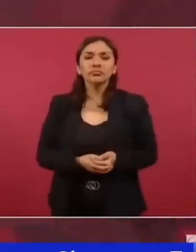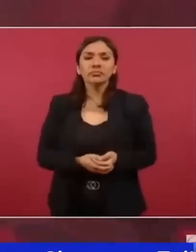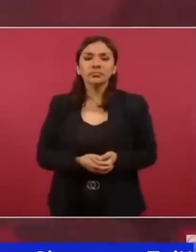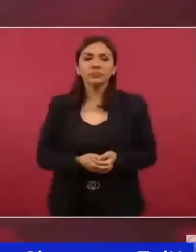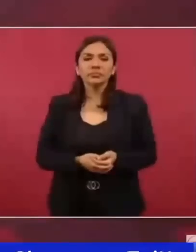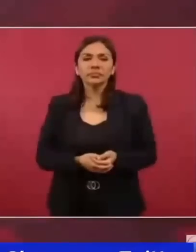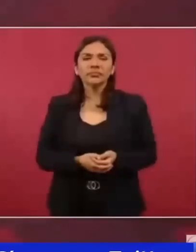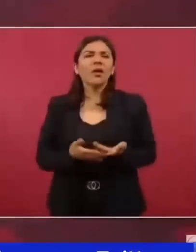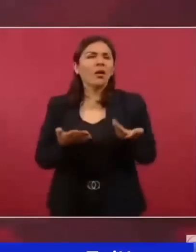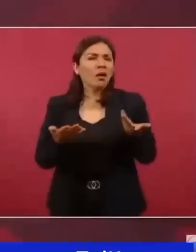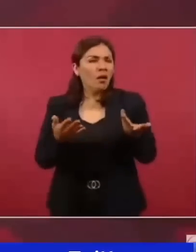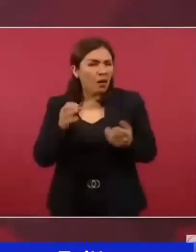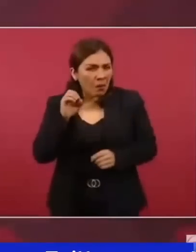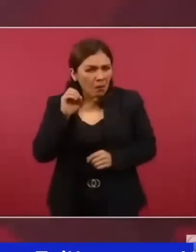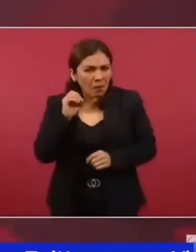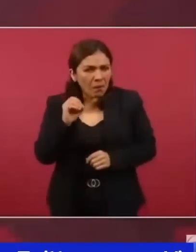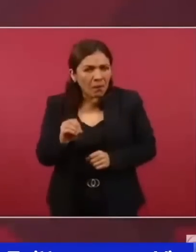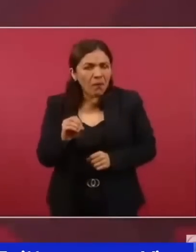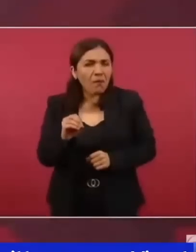o cuando menos